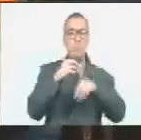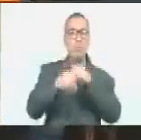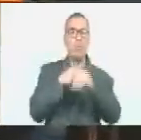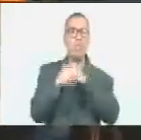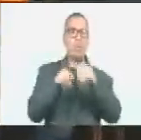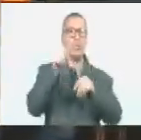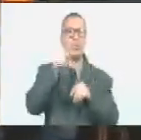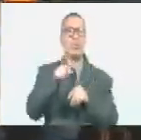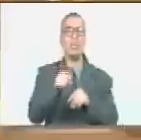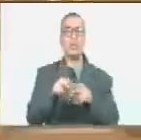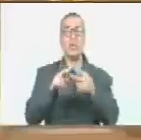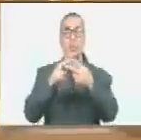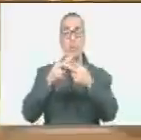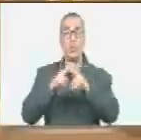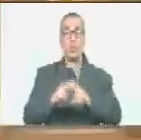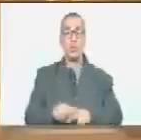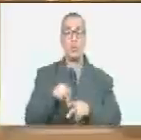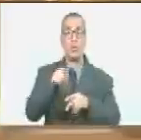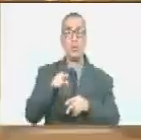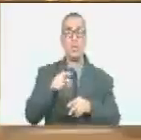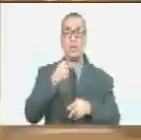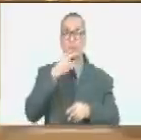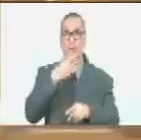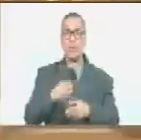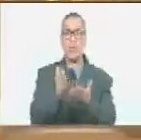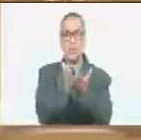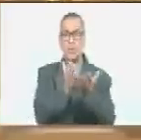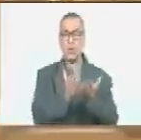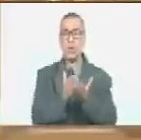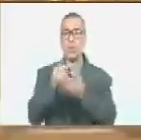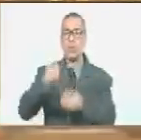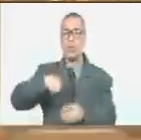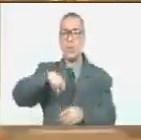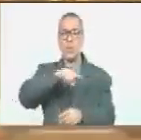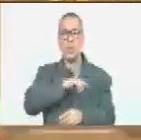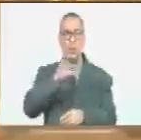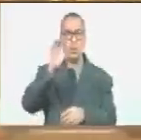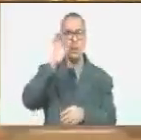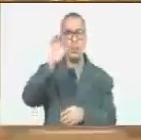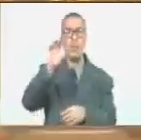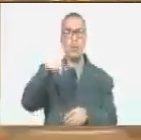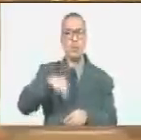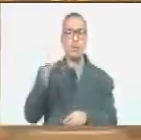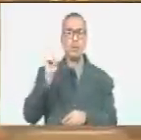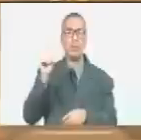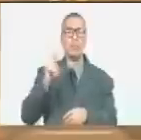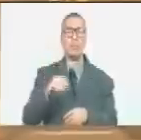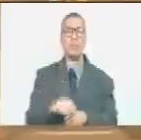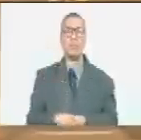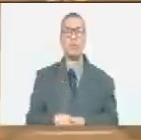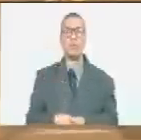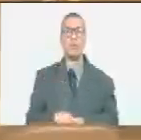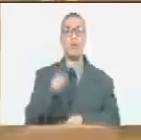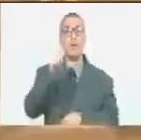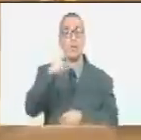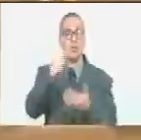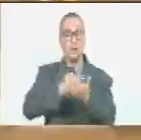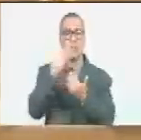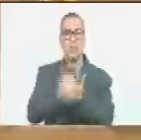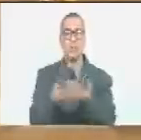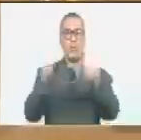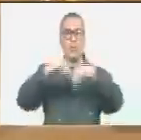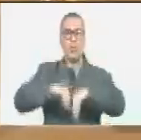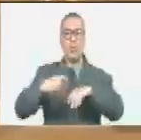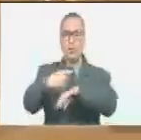de esta una herramienta digna para el estudio de nuestra patria venezolana. Este proyecto de